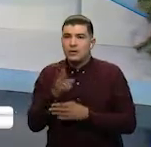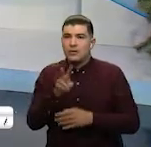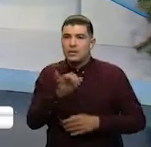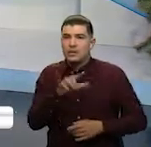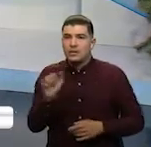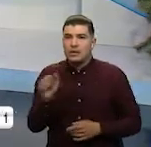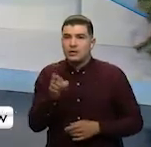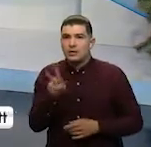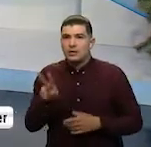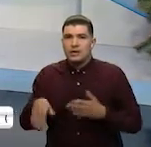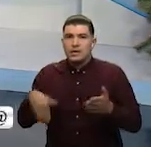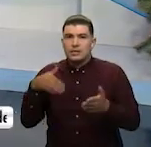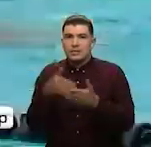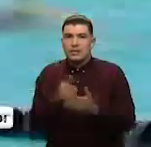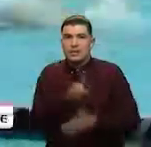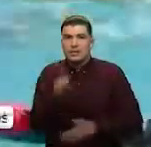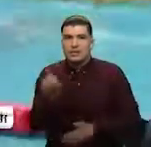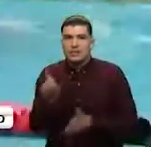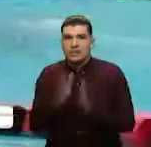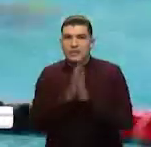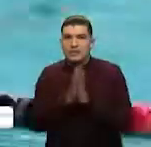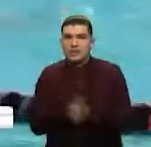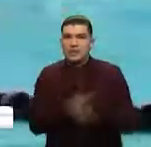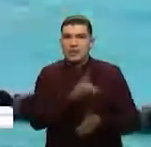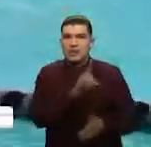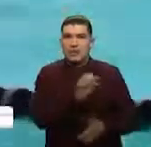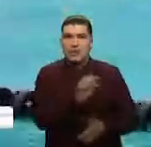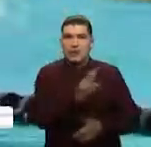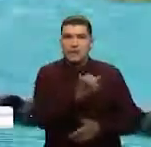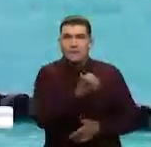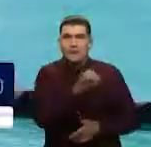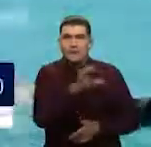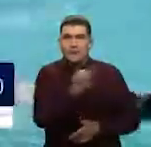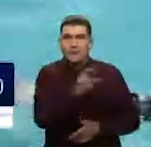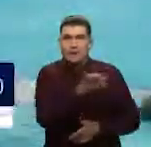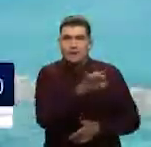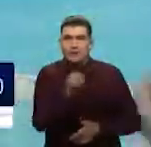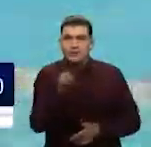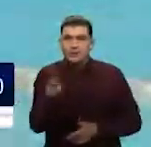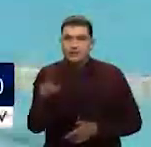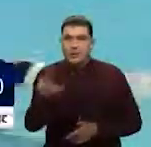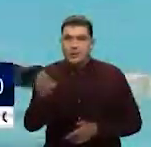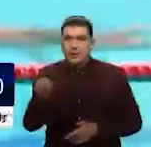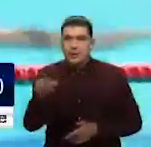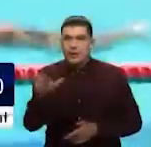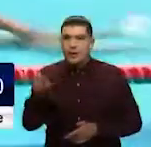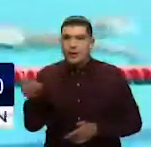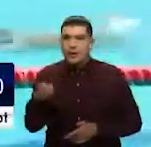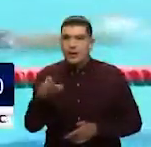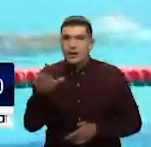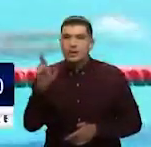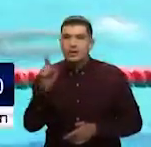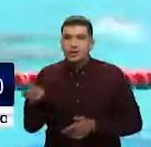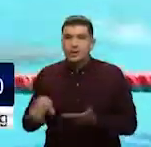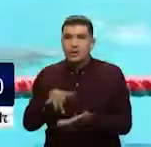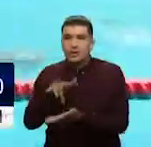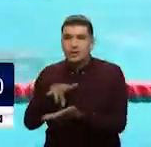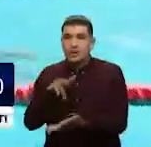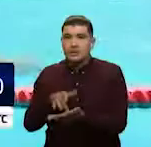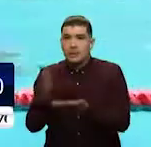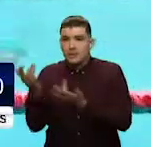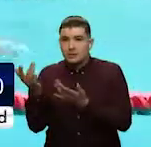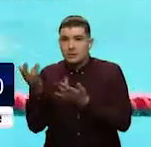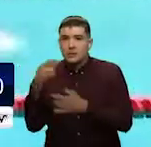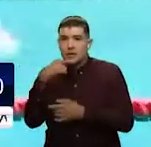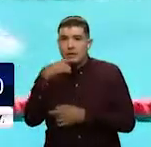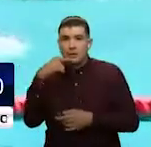12 al 16 de diciembre david carrillo diego molina lesión ángel jaime y felipe chávez se convierten en la esperanza